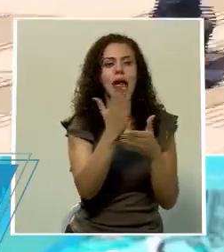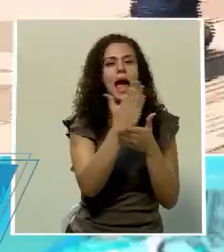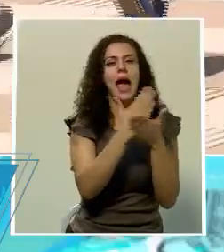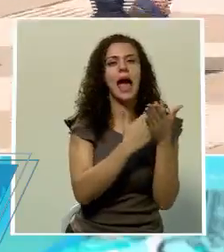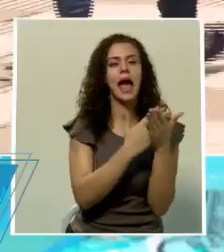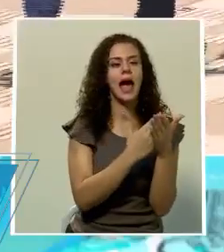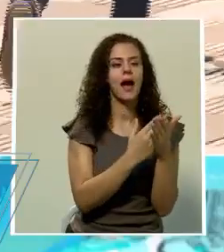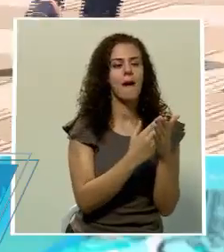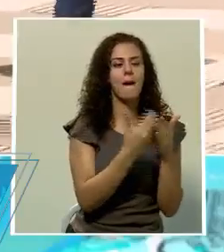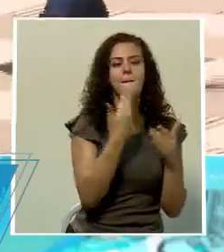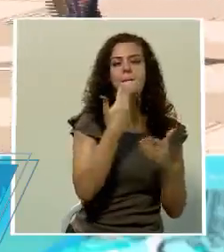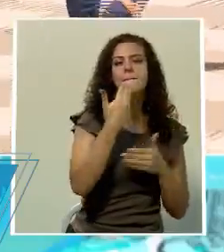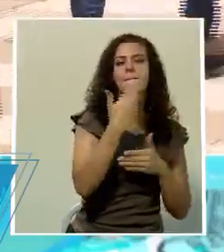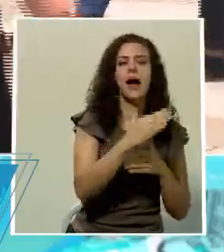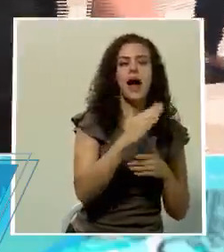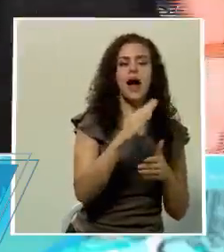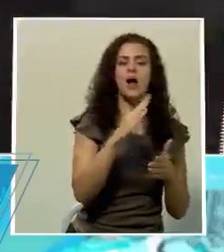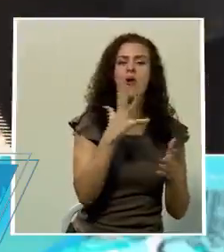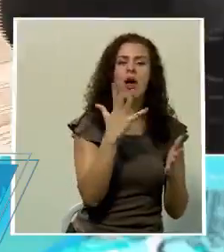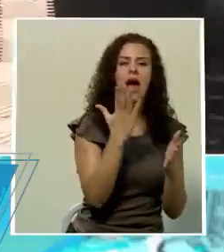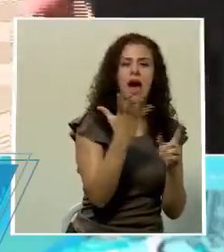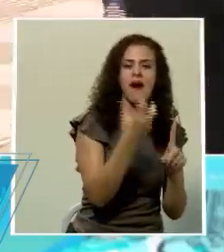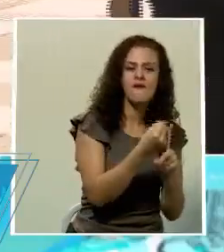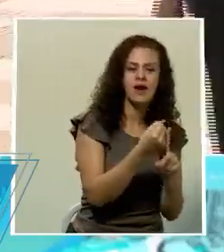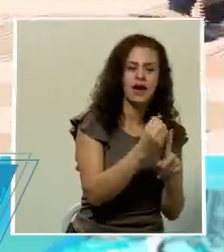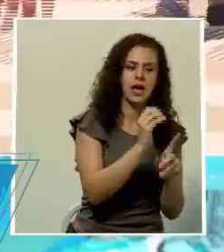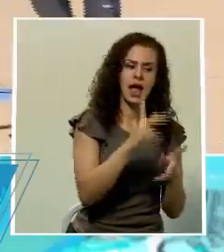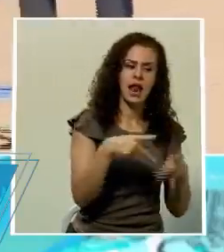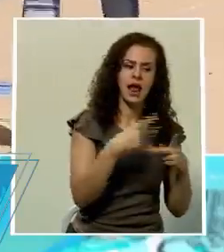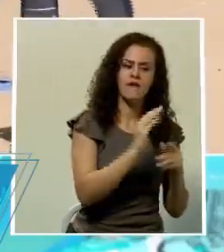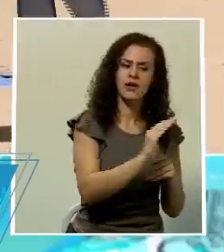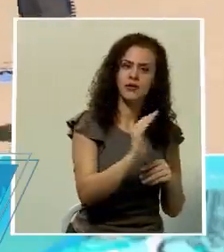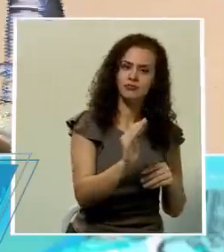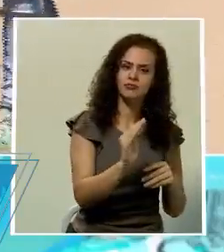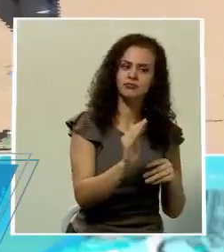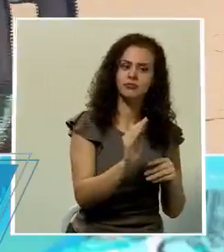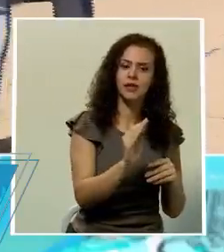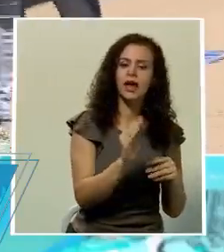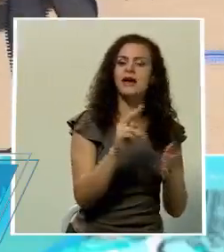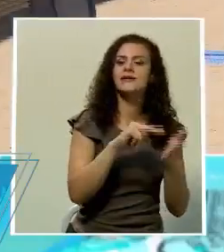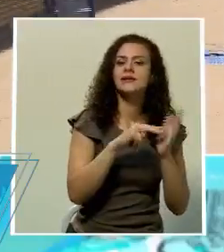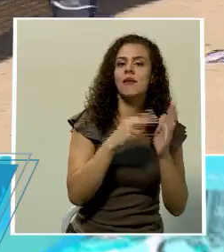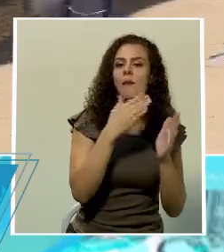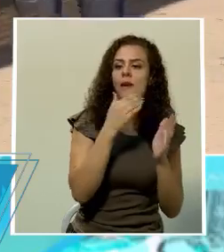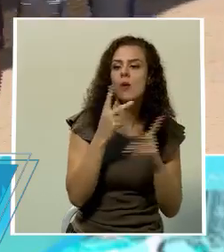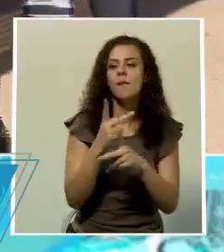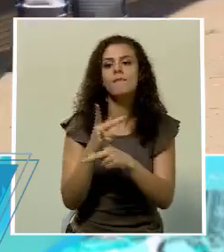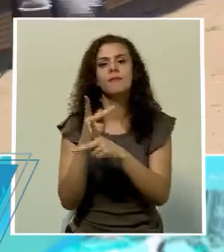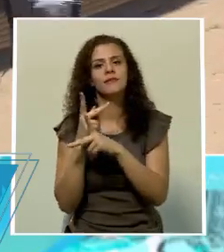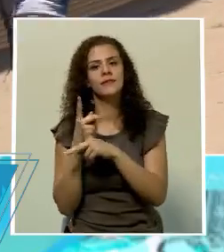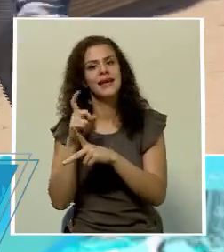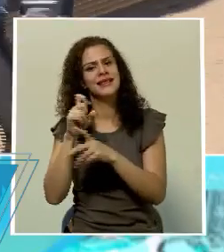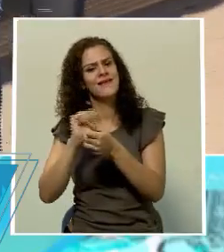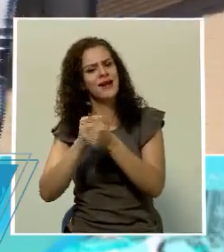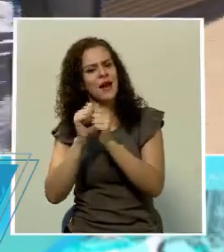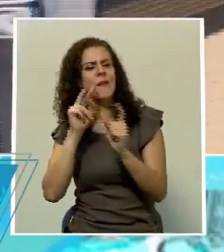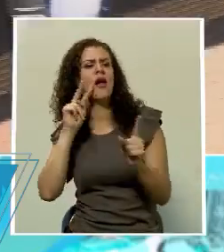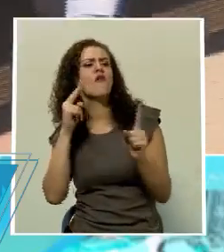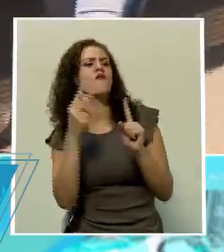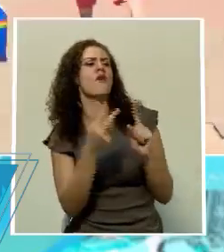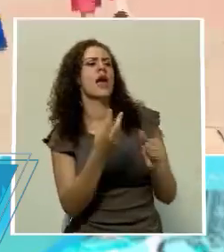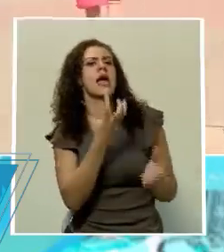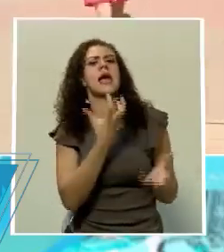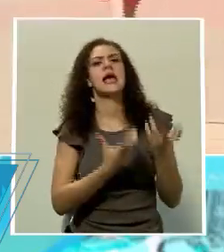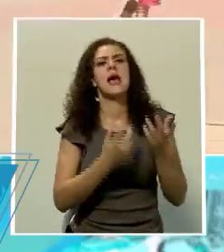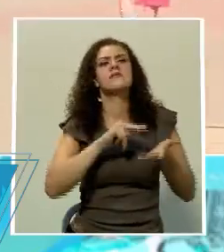algo perjudicial en la vida del niño y la familia hacia algo preventivo. Tenemos que cambiar el enfoque de que una